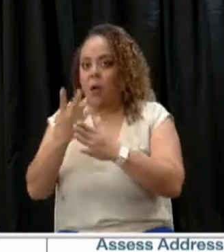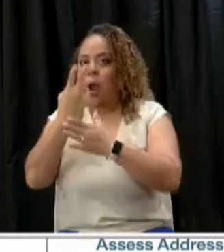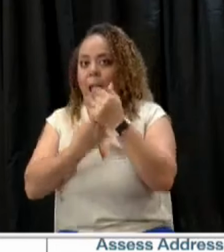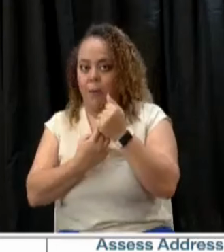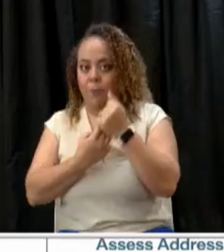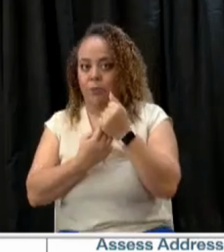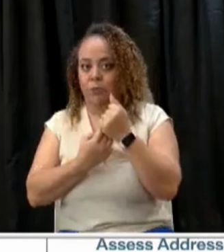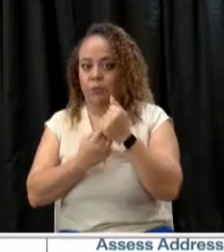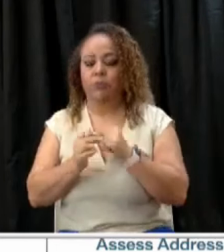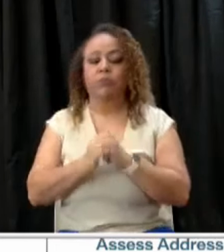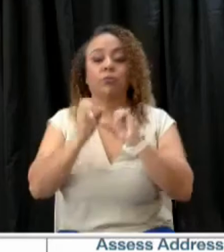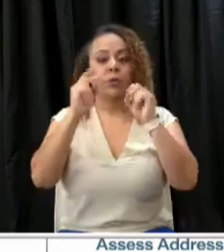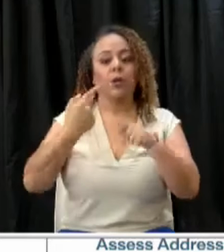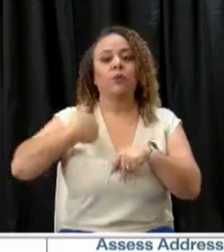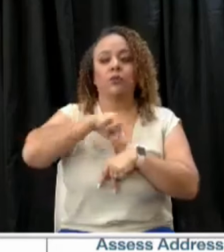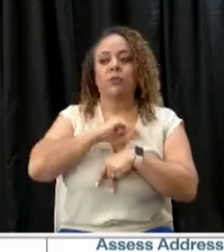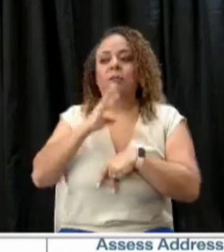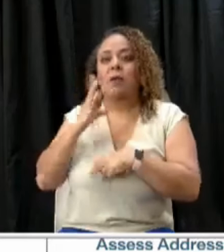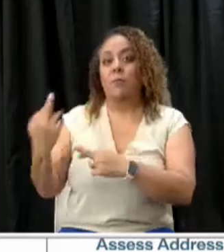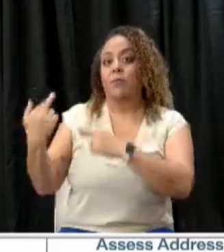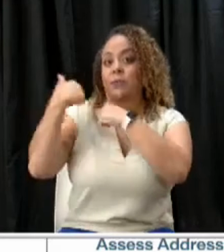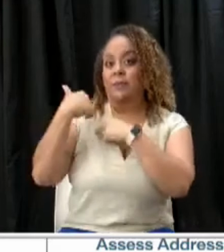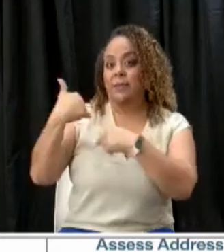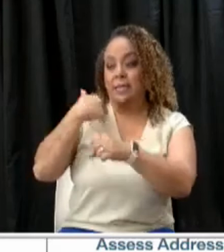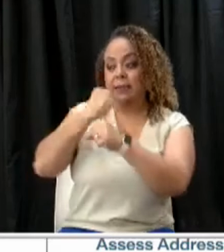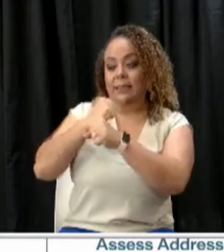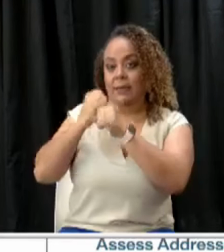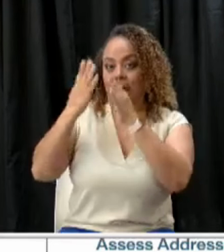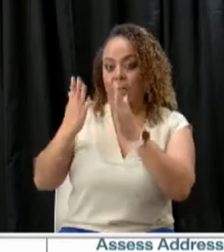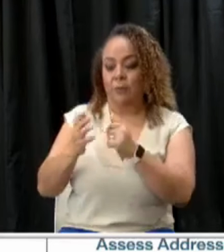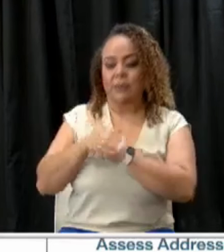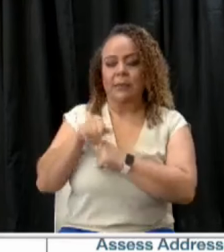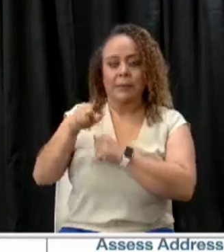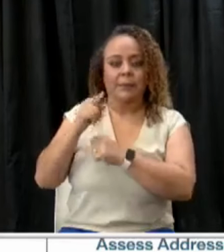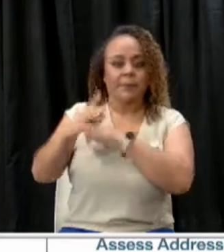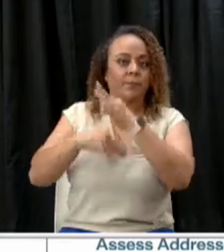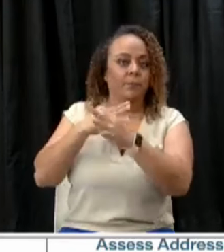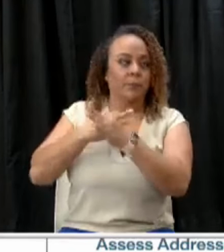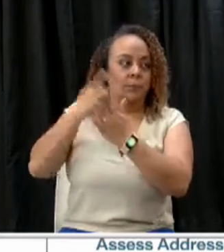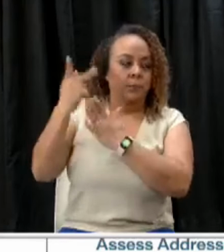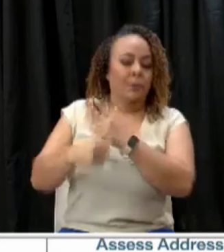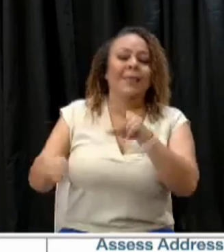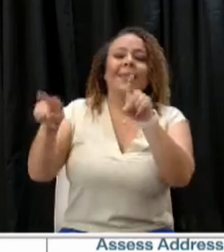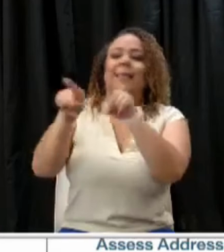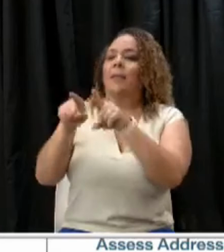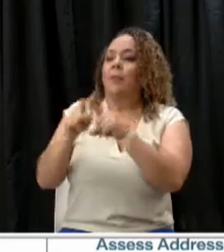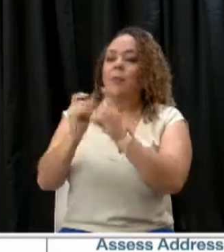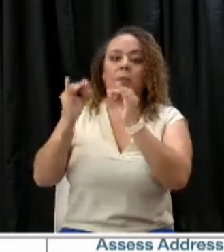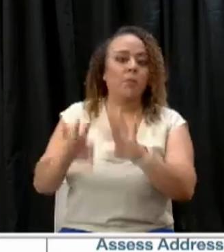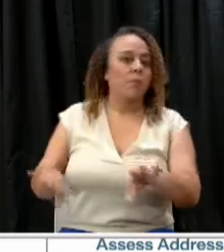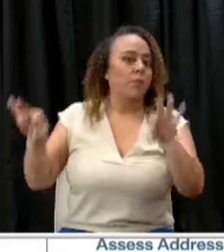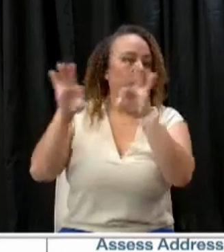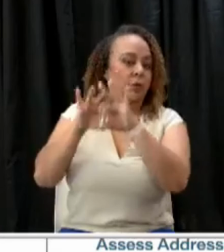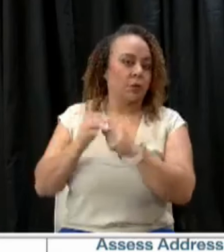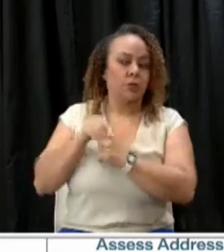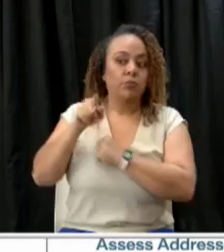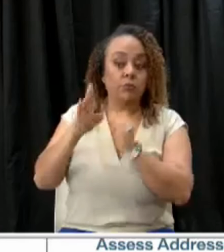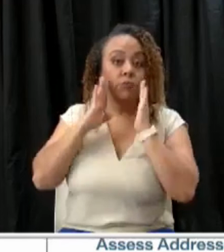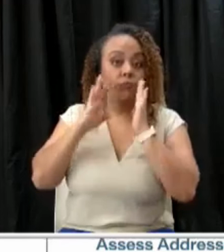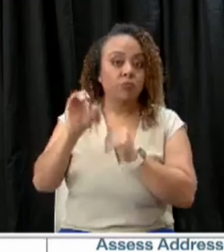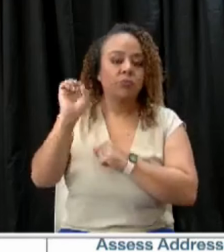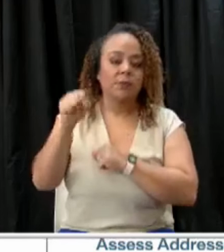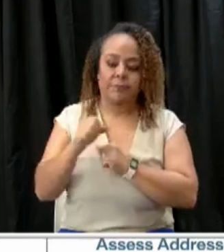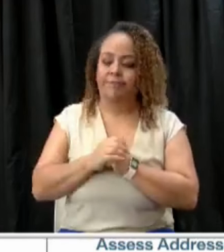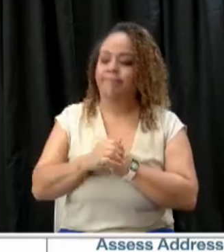Bueno, cuando hablamos de la responsabilidad que tienen los trabajadores en este tipo de programas, también, uh-huh, es muy importante tomar en cuenta que sí,